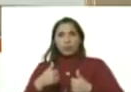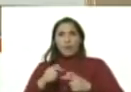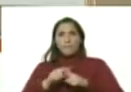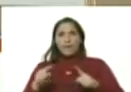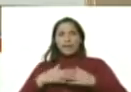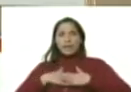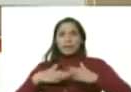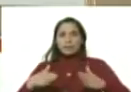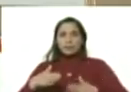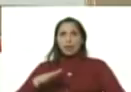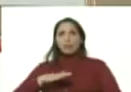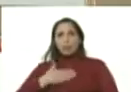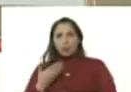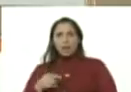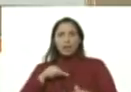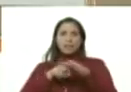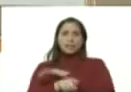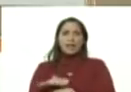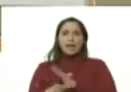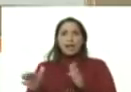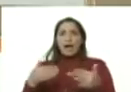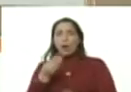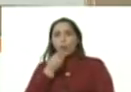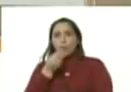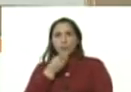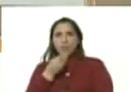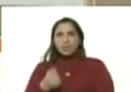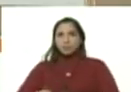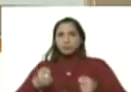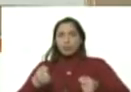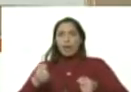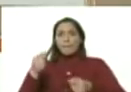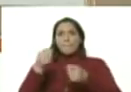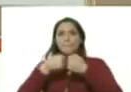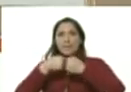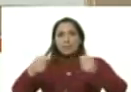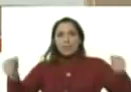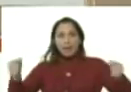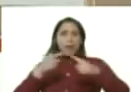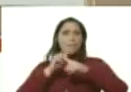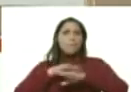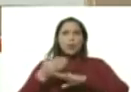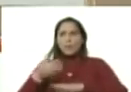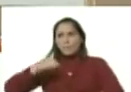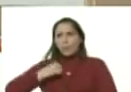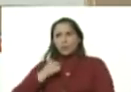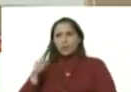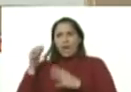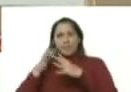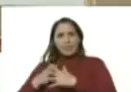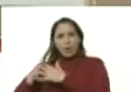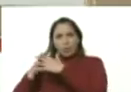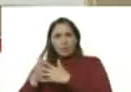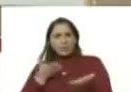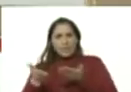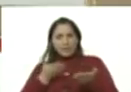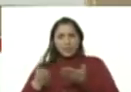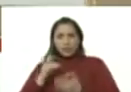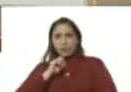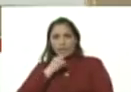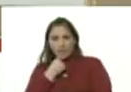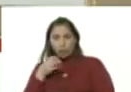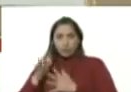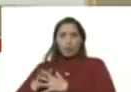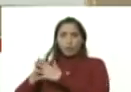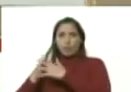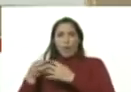que pudieran entrar algunas cajas de comida, unas cestas de comida por las ventanas, porque la policía de Estados Unidos, el servicio secreto y un montón